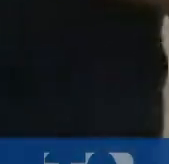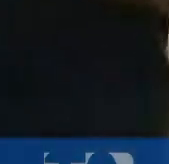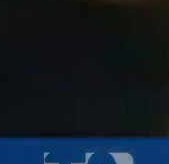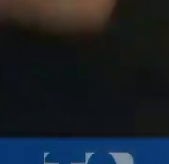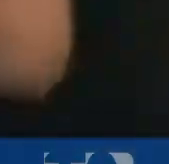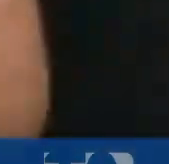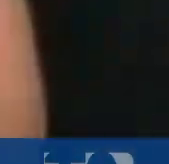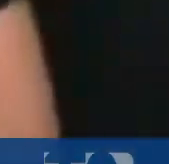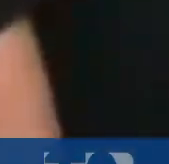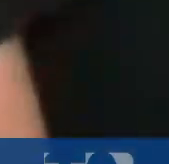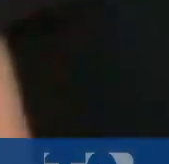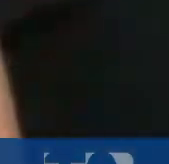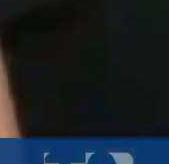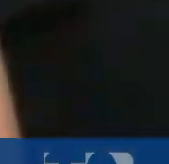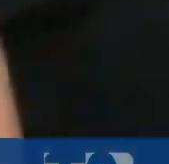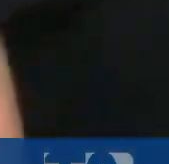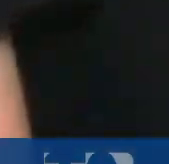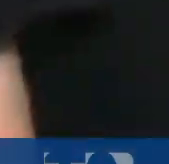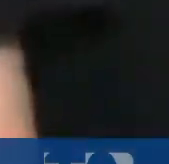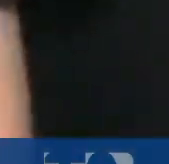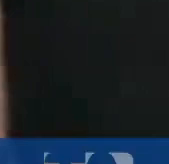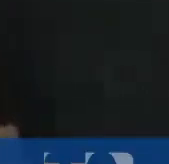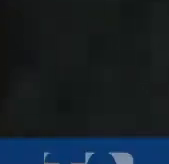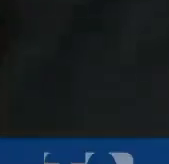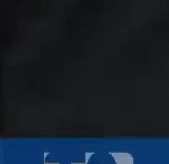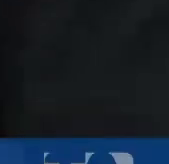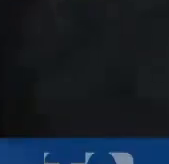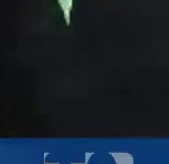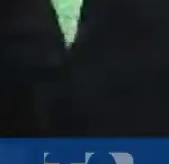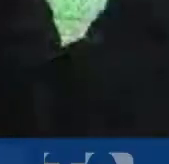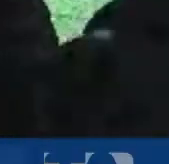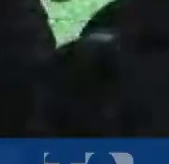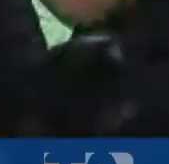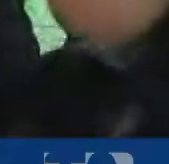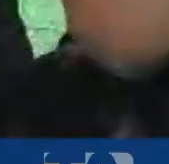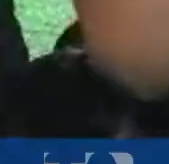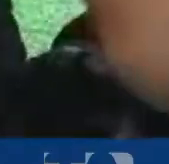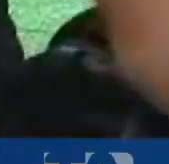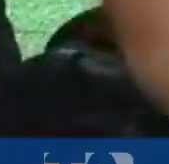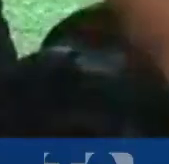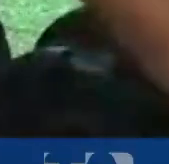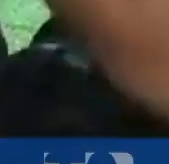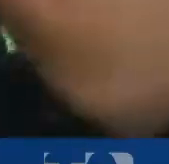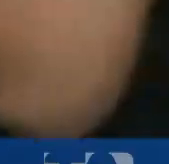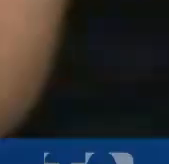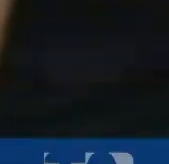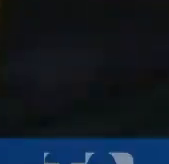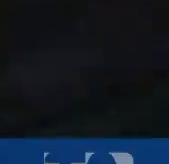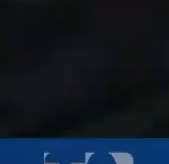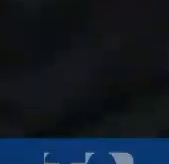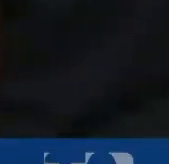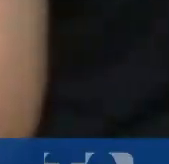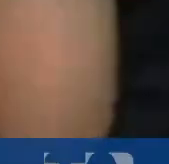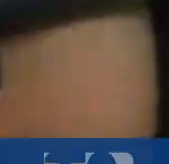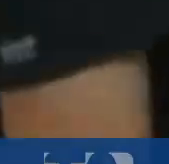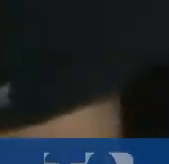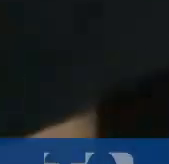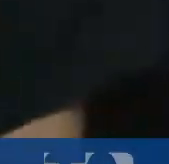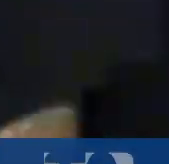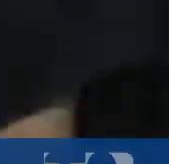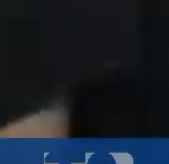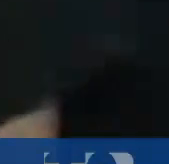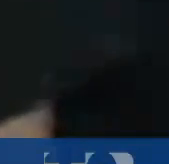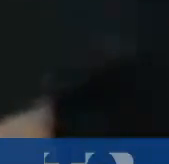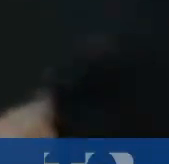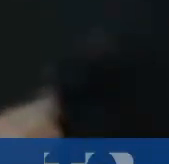nota que todavía hay buena acogida en lugares como este, un centro comercial? Así es, en los centros comerciales, como recalco, siempre el apoyo de la empresa privada